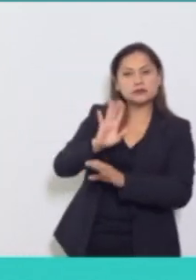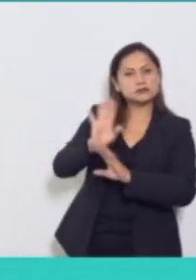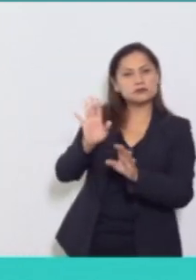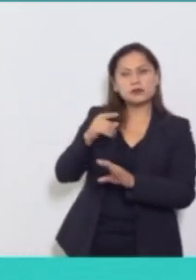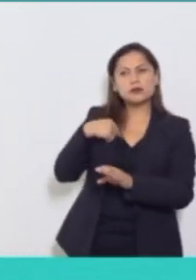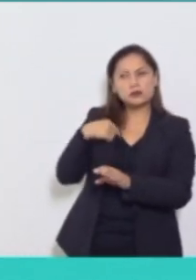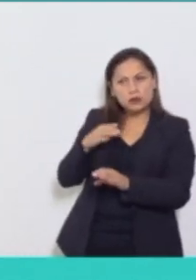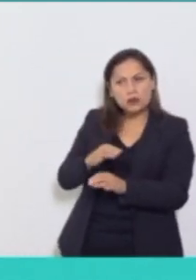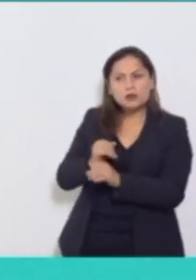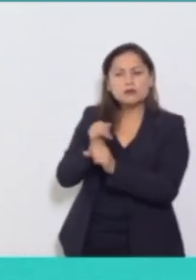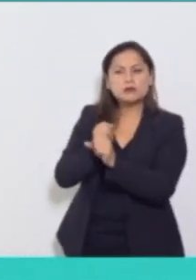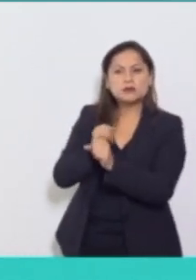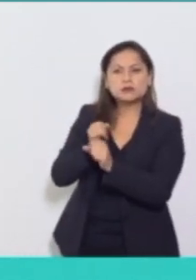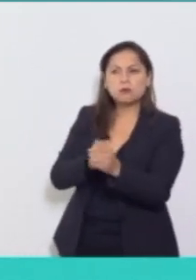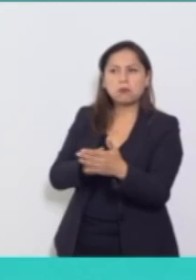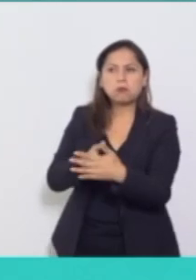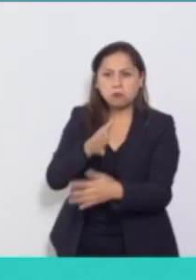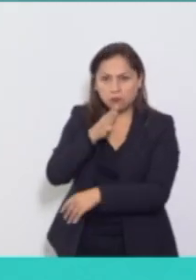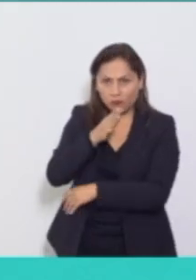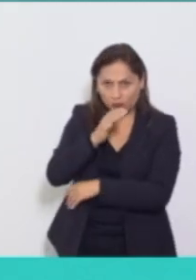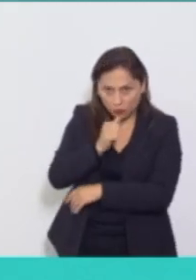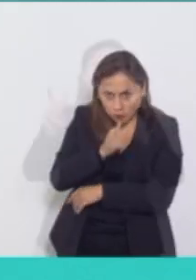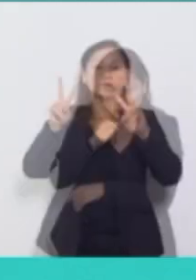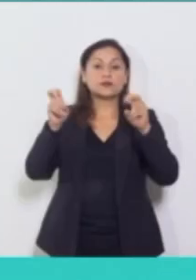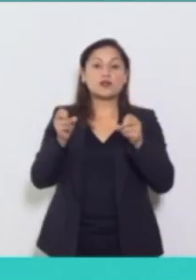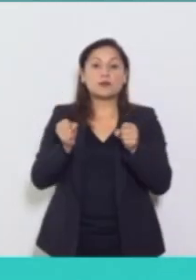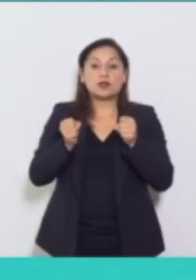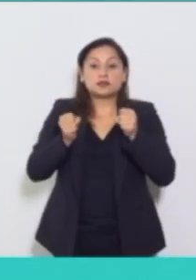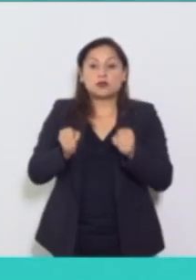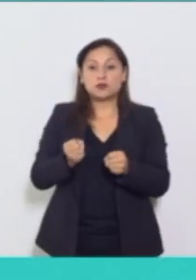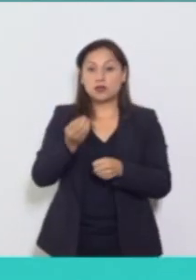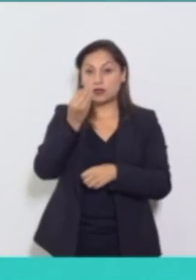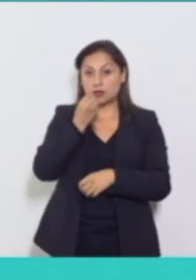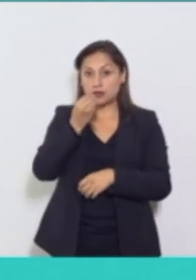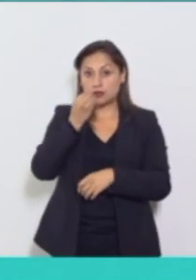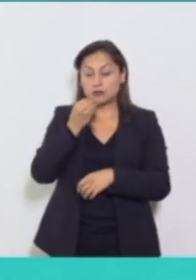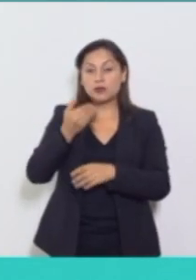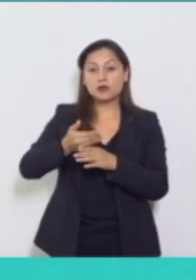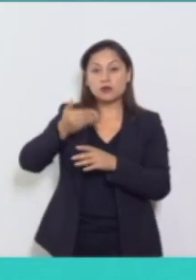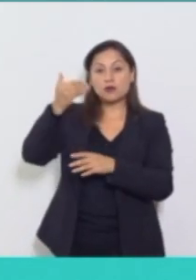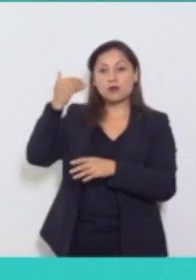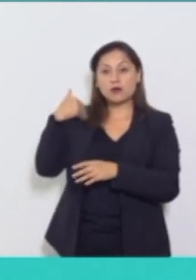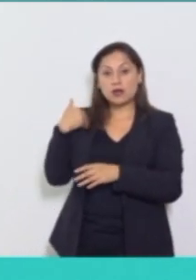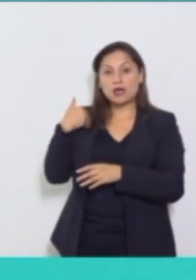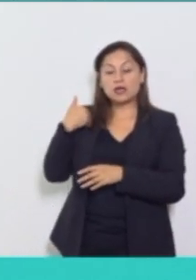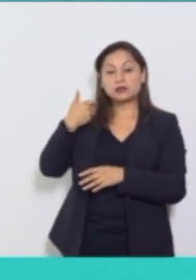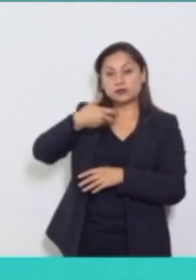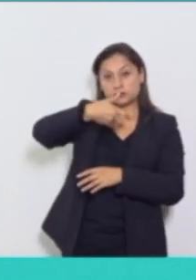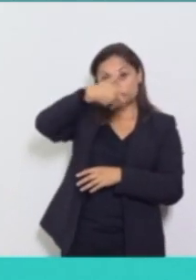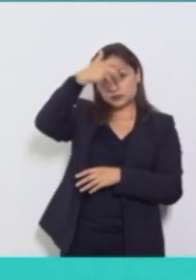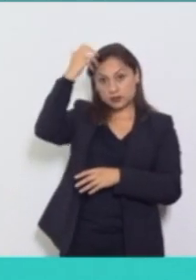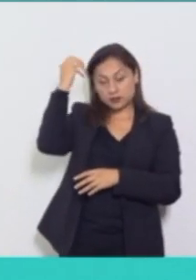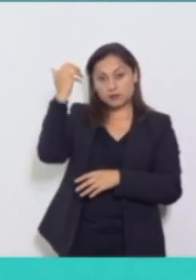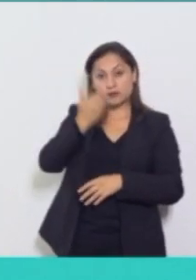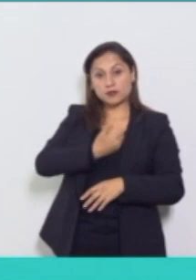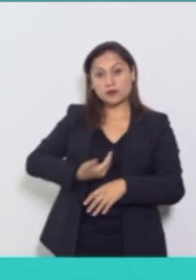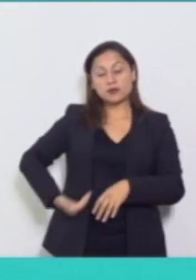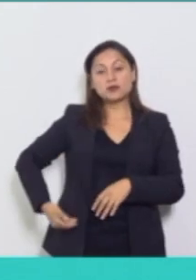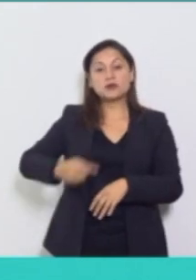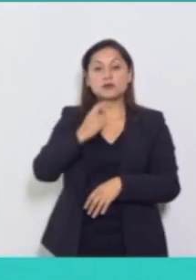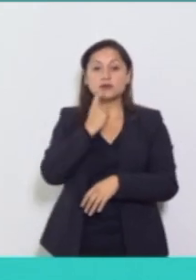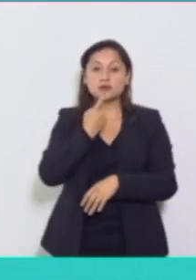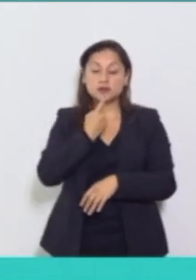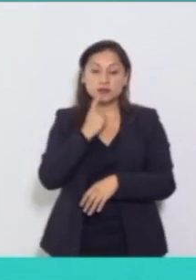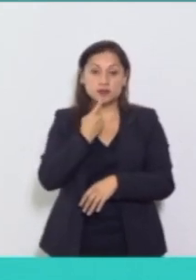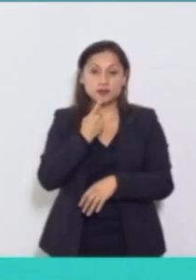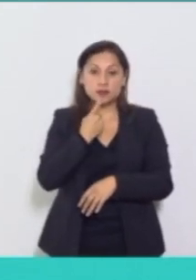un recurso de revisión ante el INAI por considerar que se le entregó información incompleta. En alegatos, DICONSA señaló que sí entregó lo solicitado, toda vez que